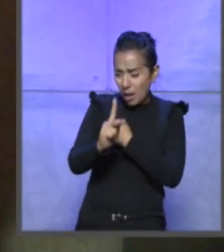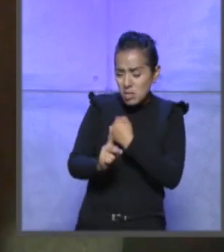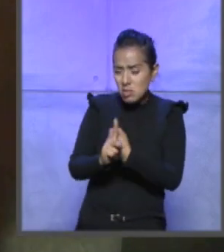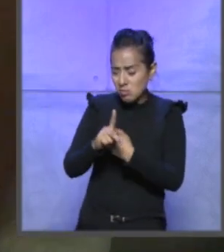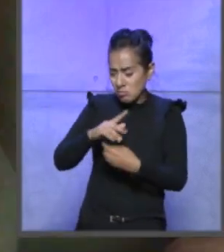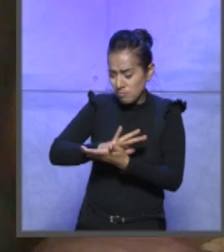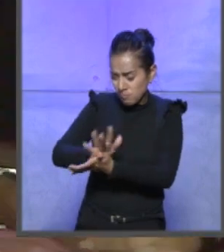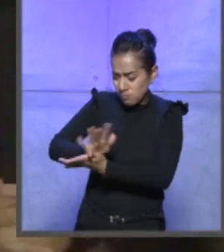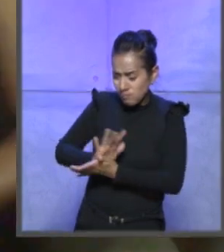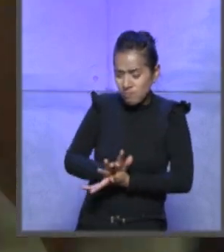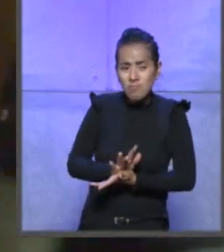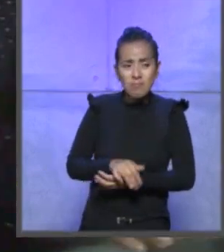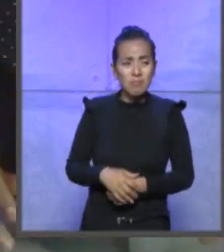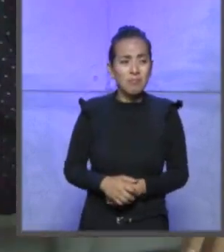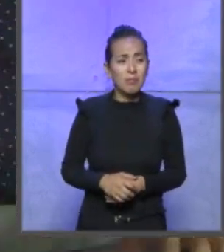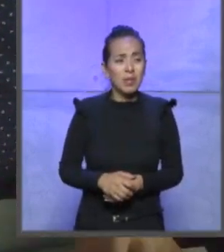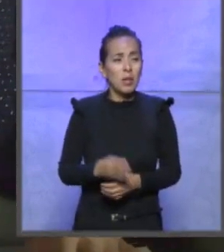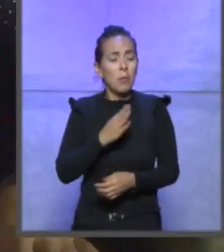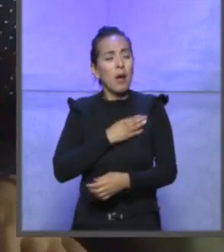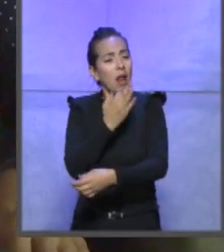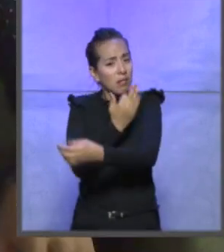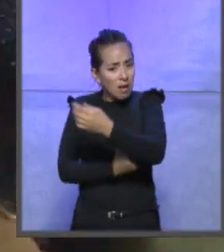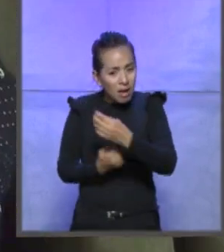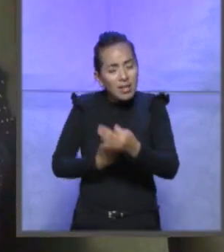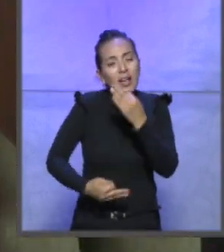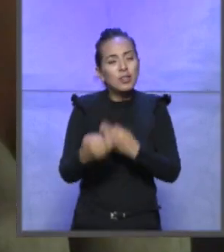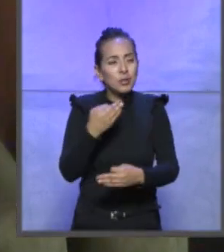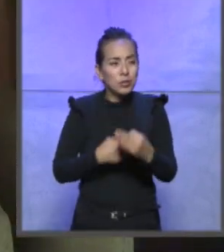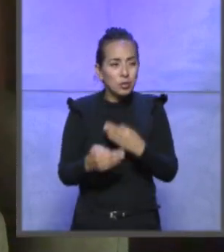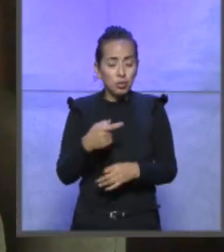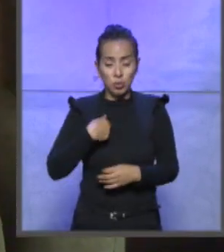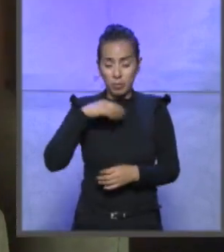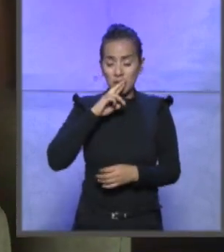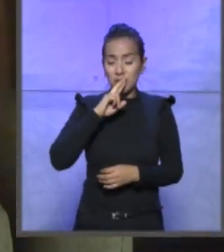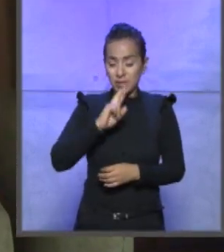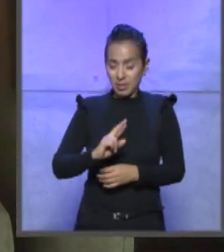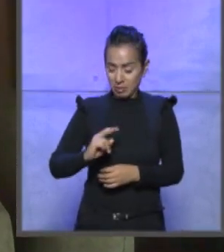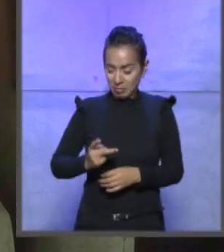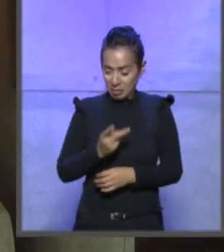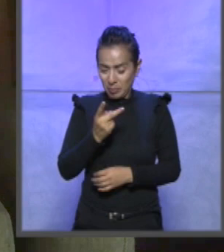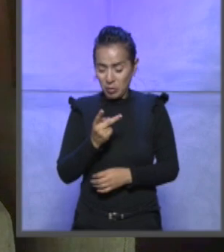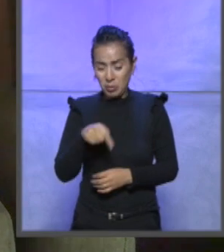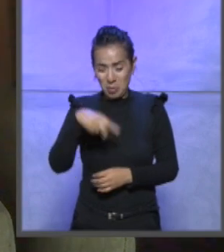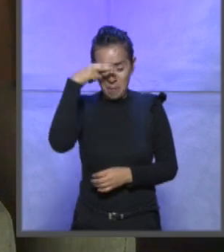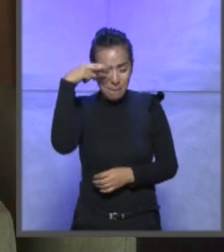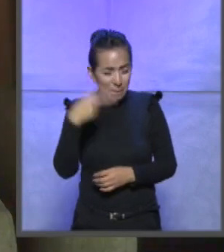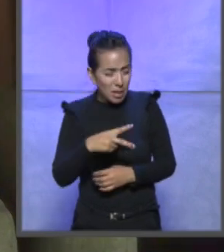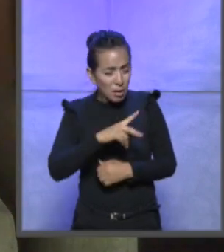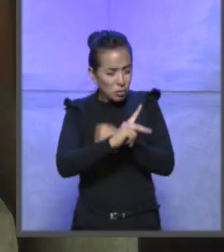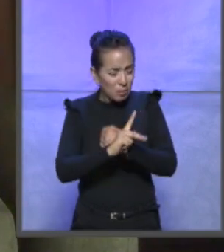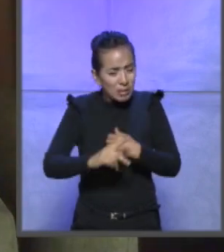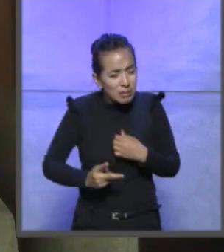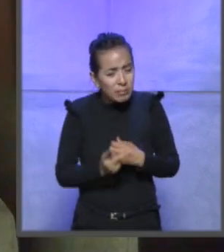quién? Buenas tardes a todos, autoridades, públicos en general. Voy a responder esta pregunta. ¿México es un